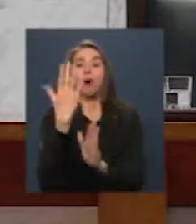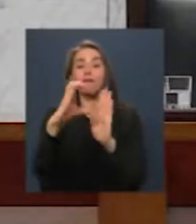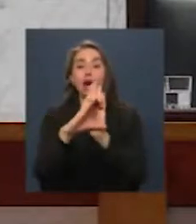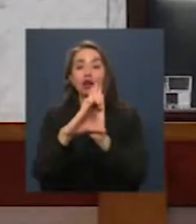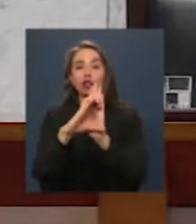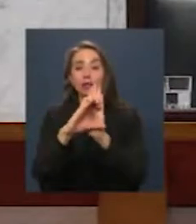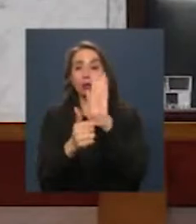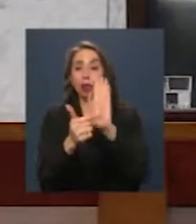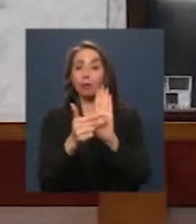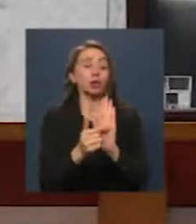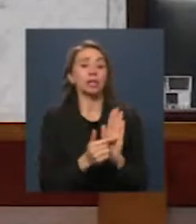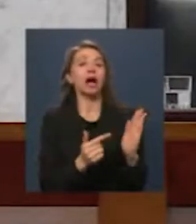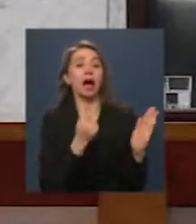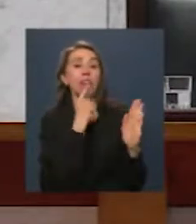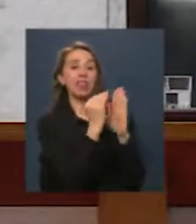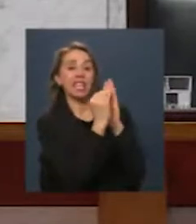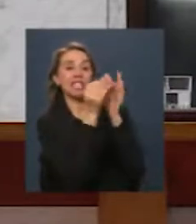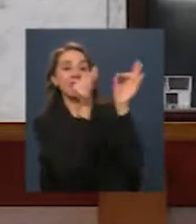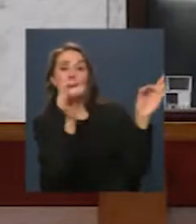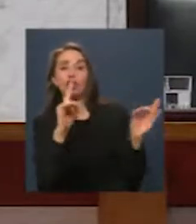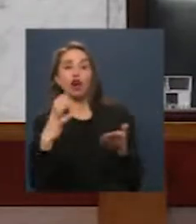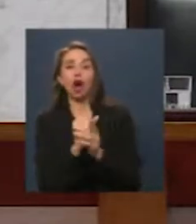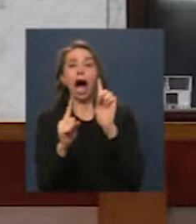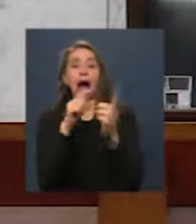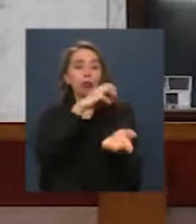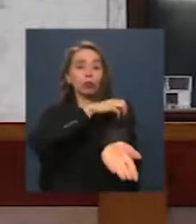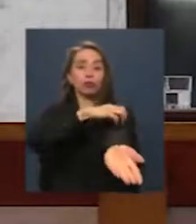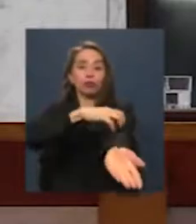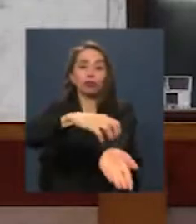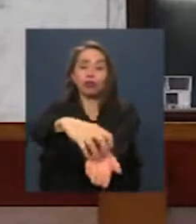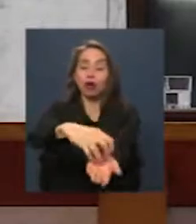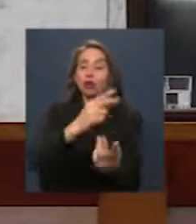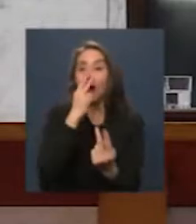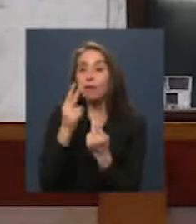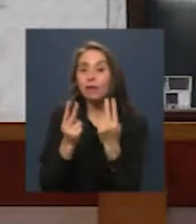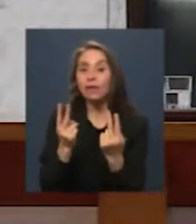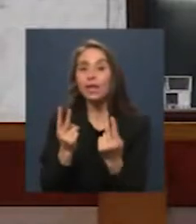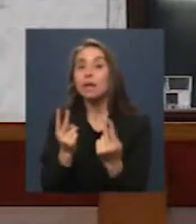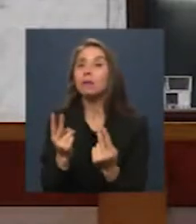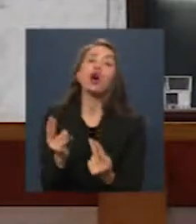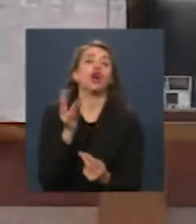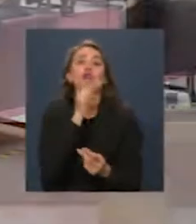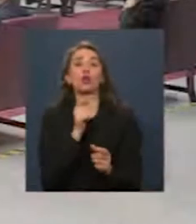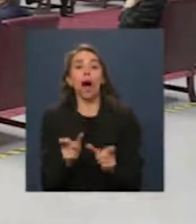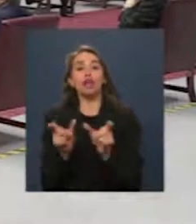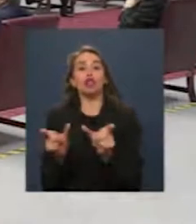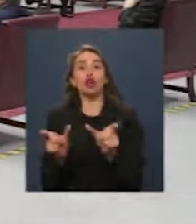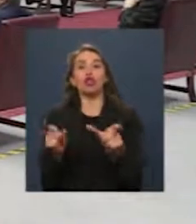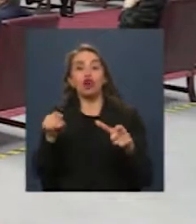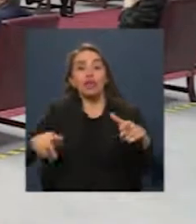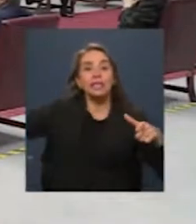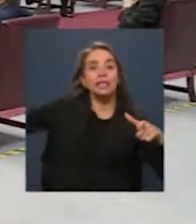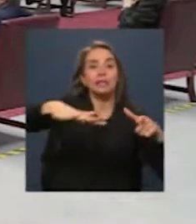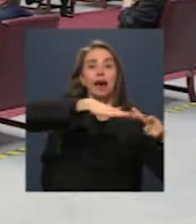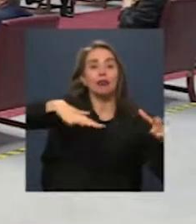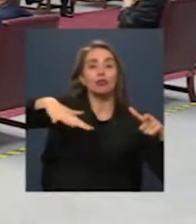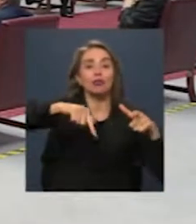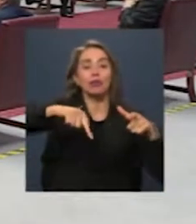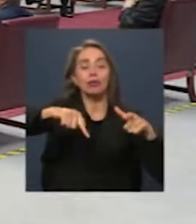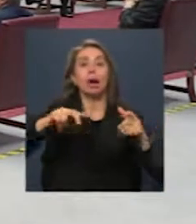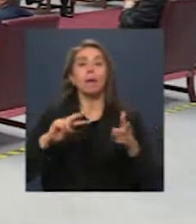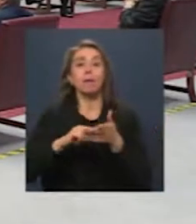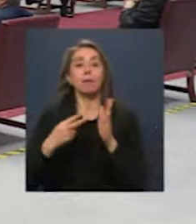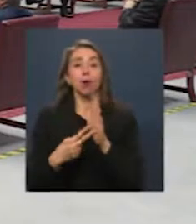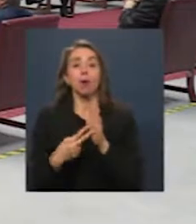alcanzado. En algunas partes del país lo que vemos es una pérdida de control territorial. Tenemos un problema de estatalidad